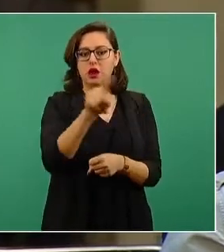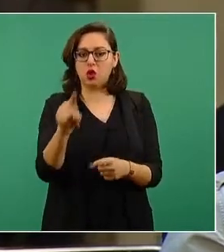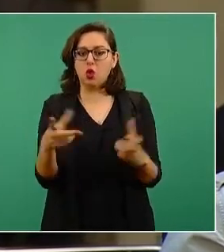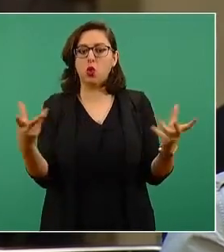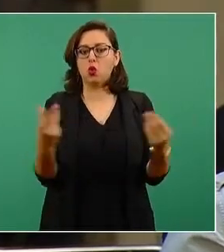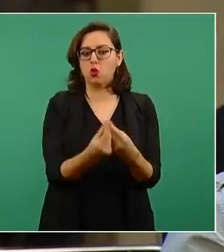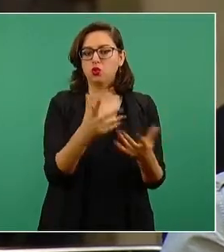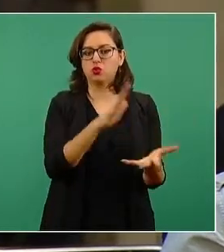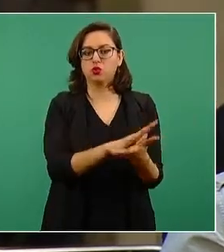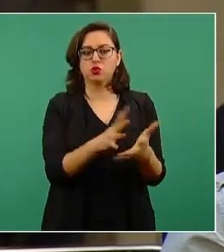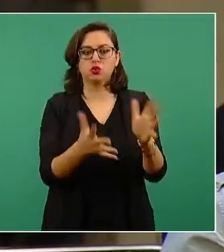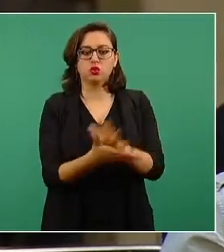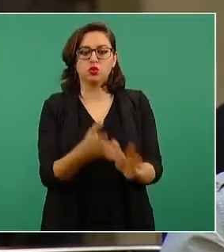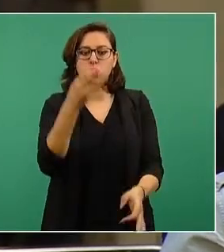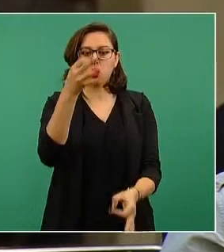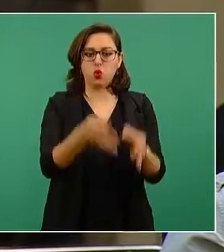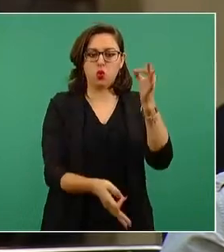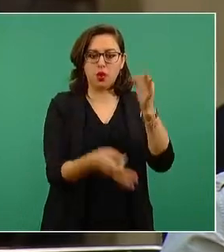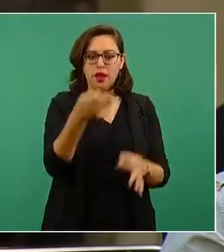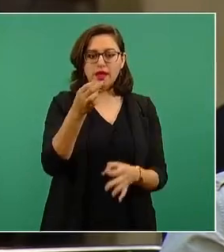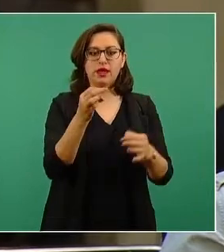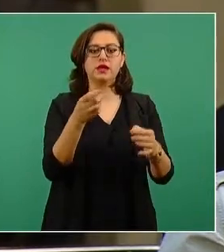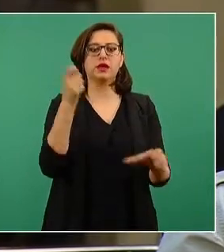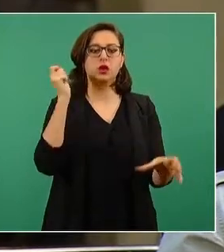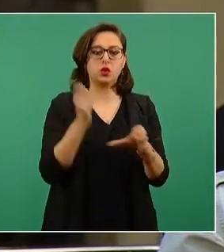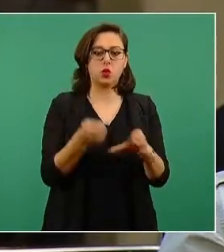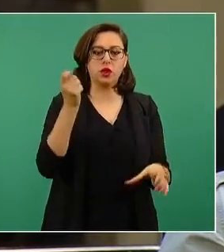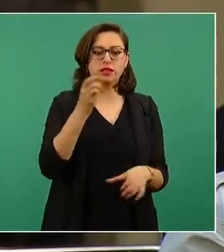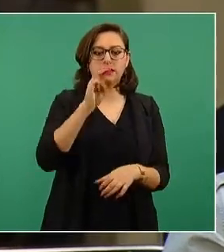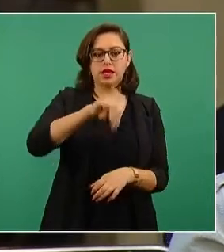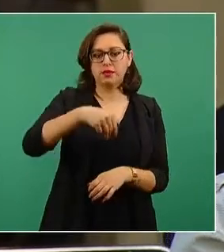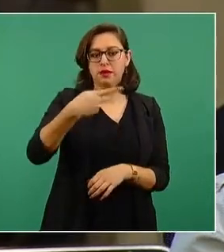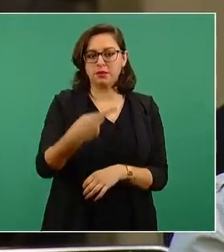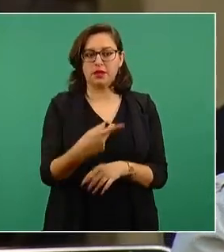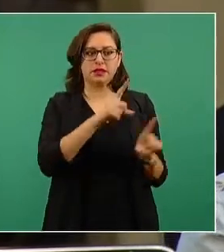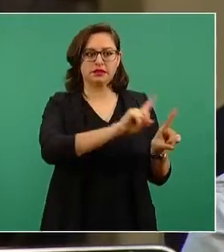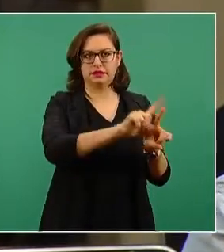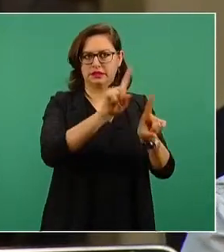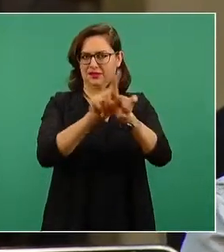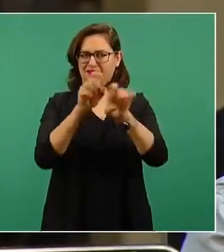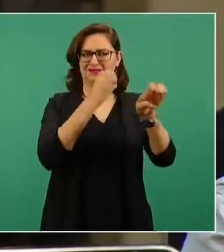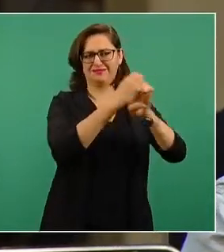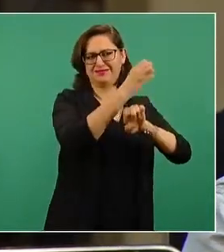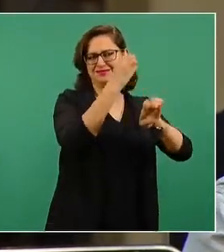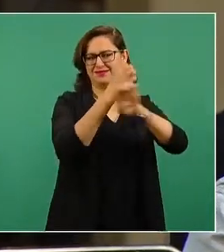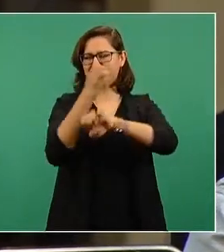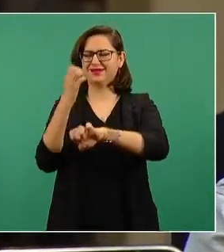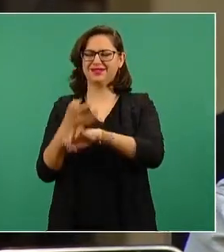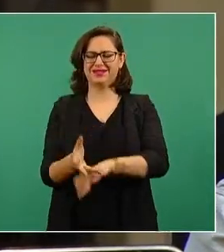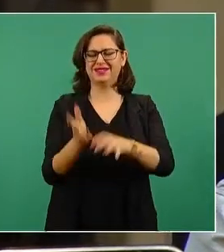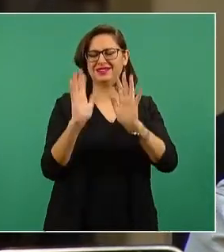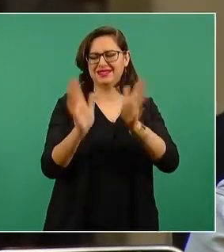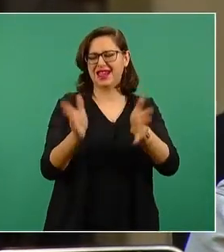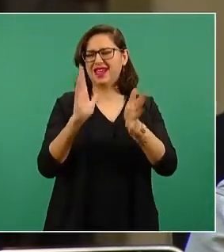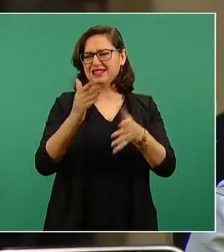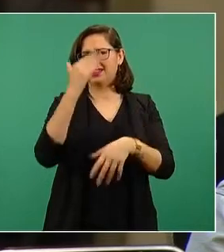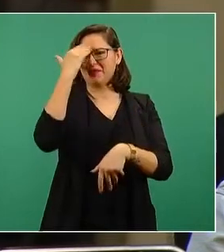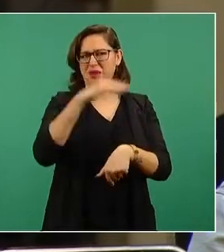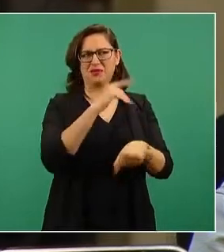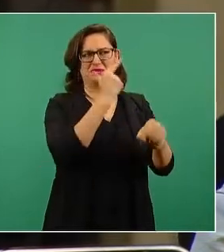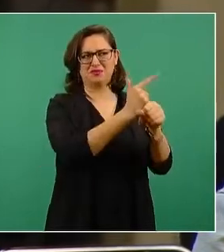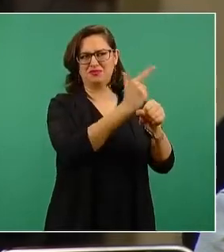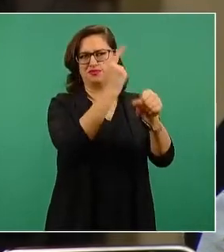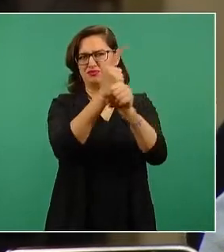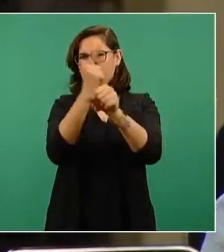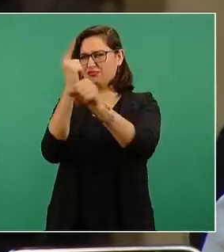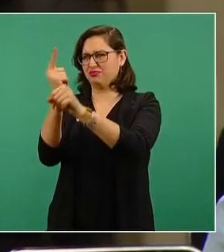jueces, ministerios públicos, en varios estados de la República, porque ya sabemos perfectamente que actúan en varios estados,